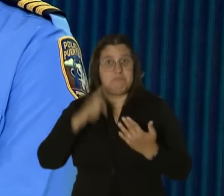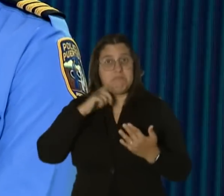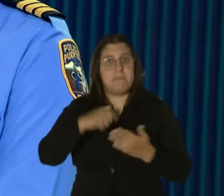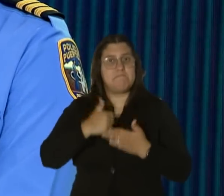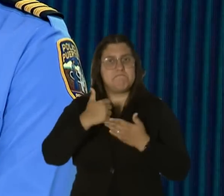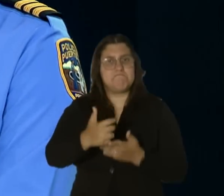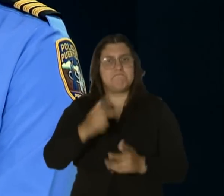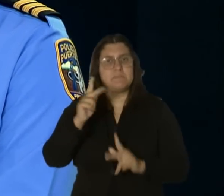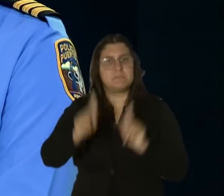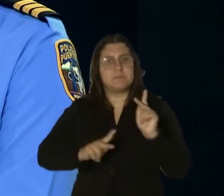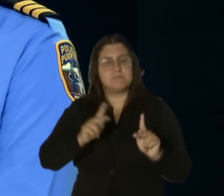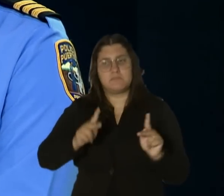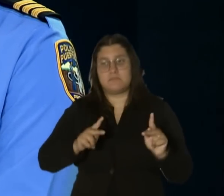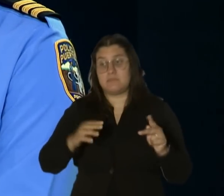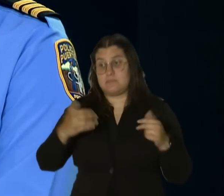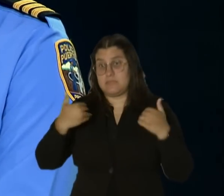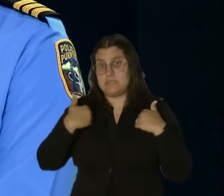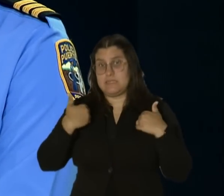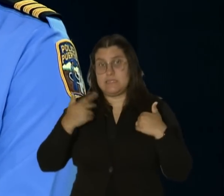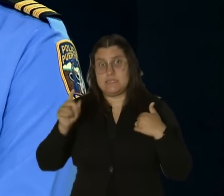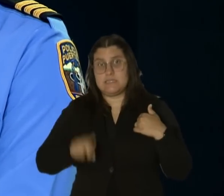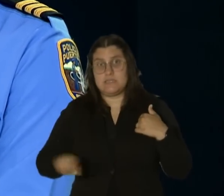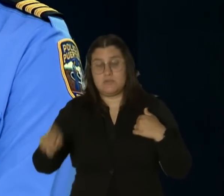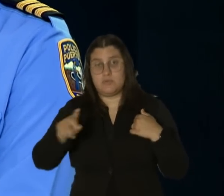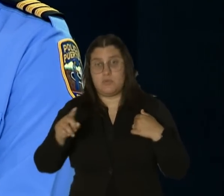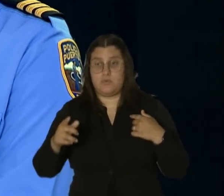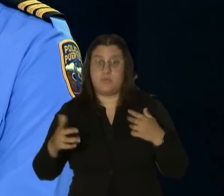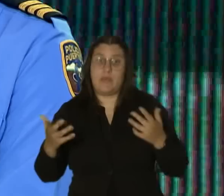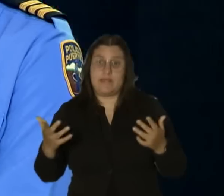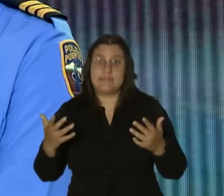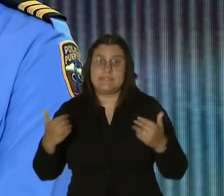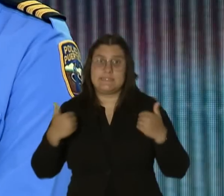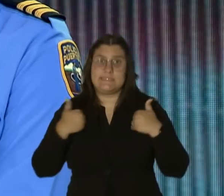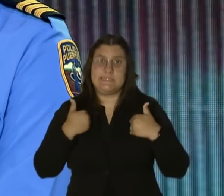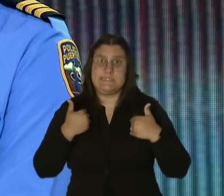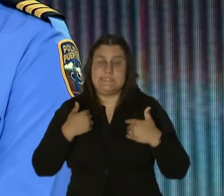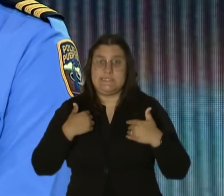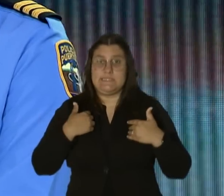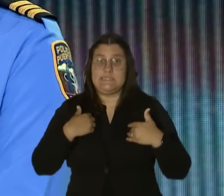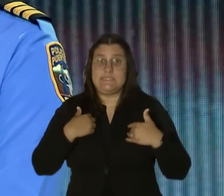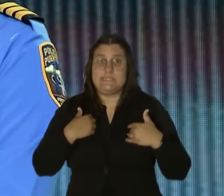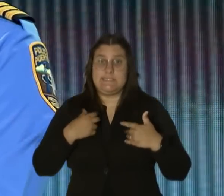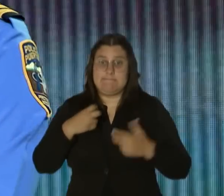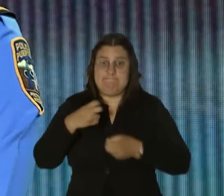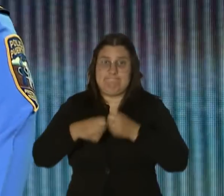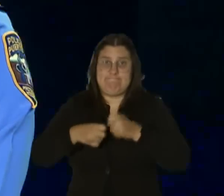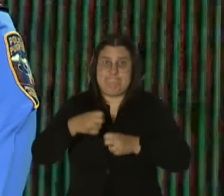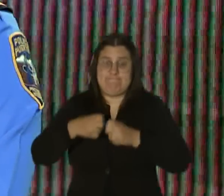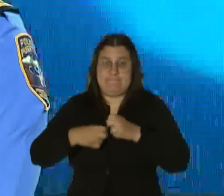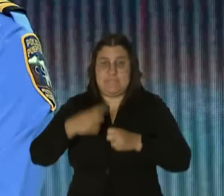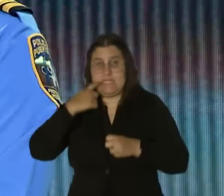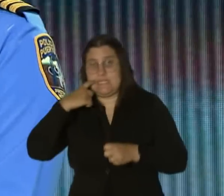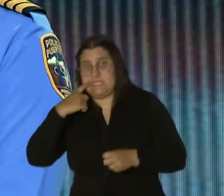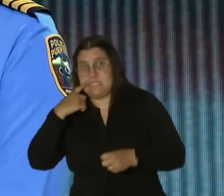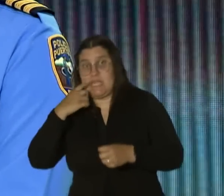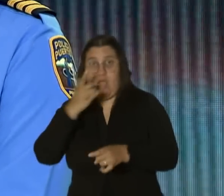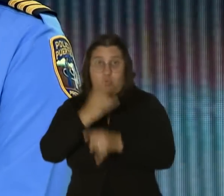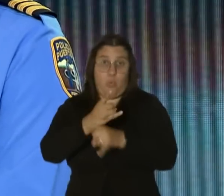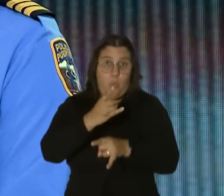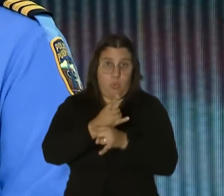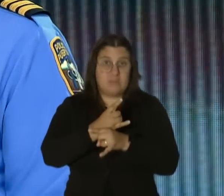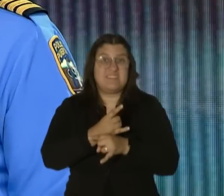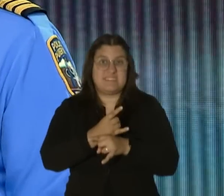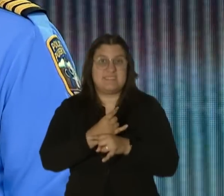personas que están en la calle con problemas de adicción a sustancias y o alcohol. El